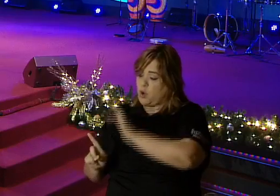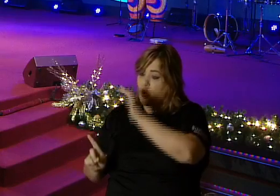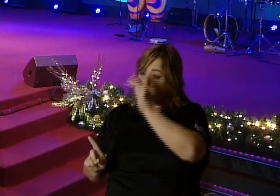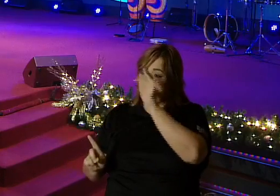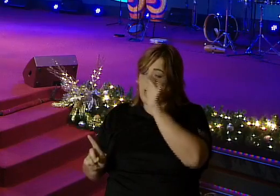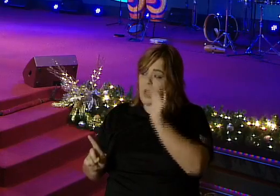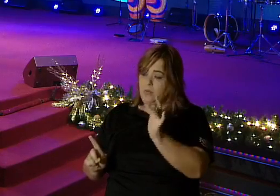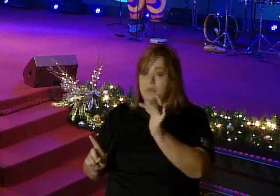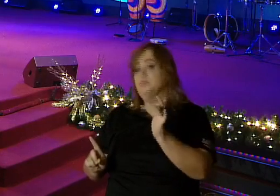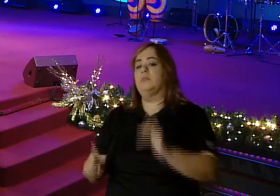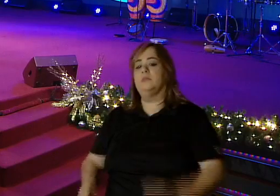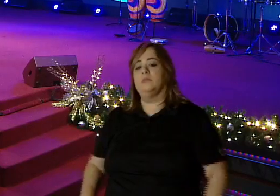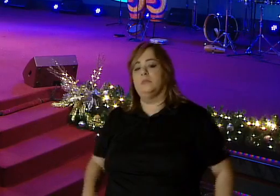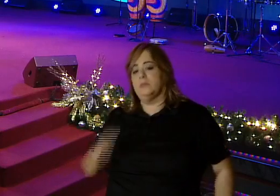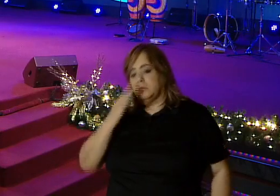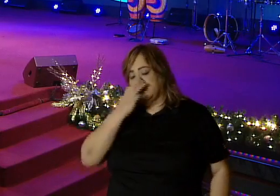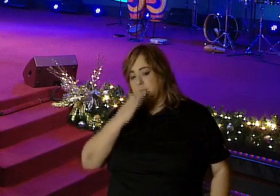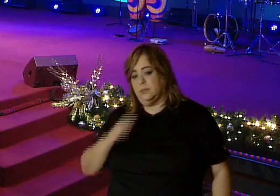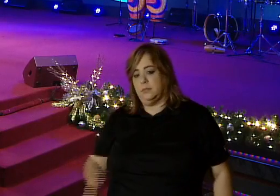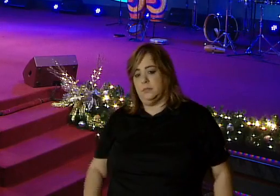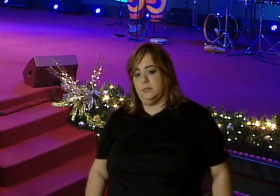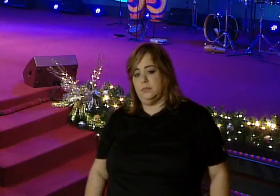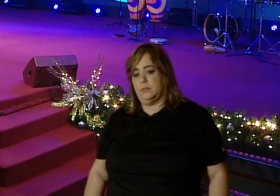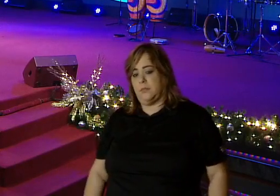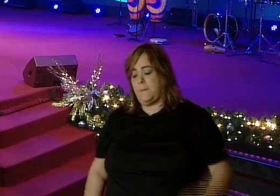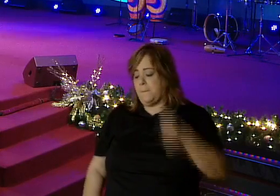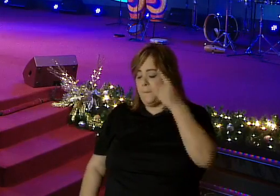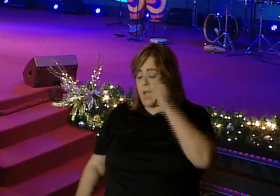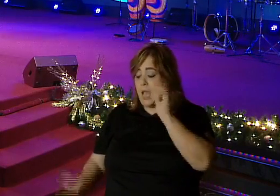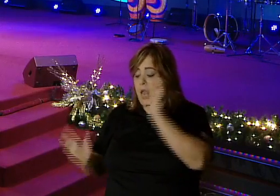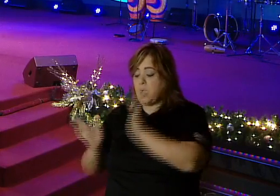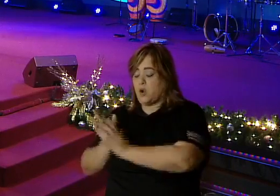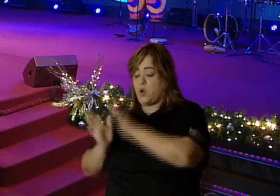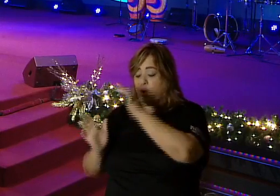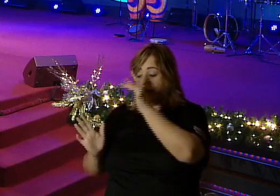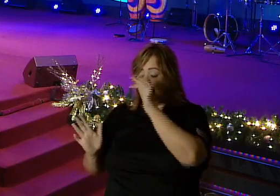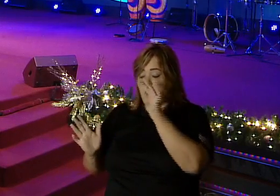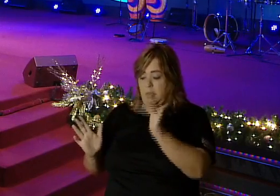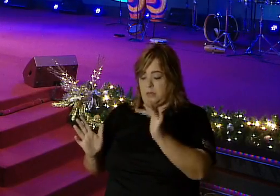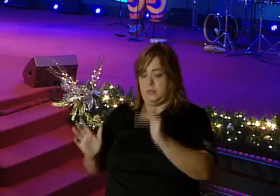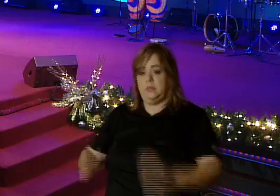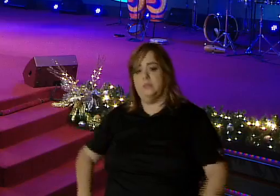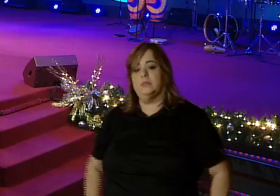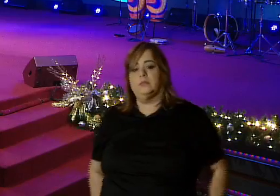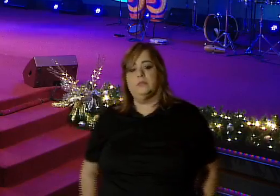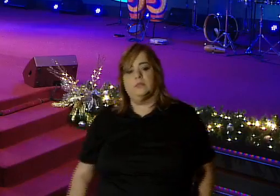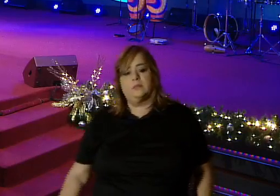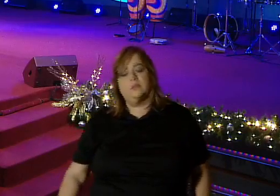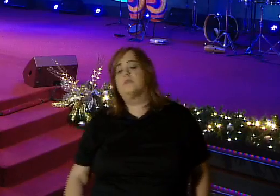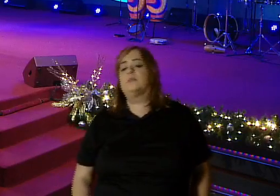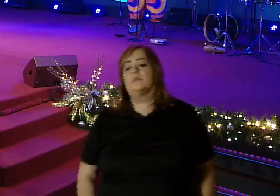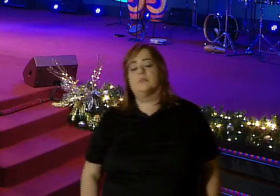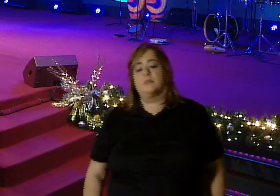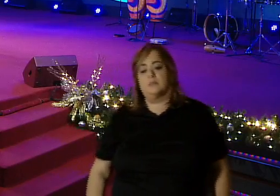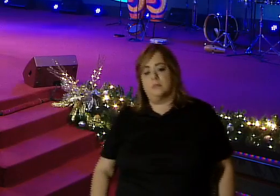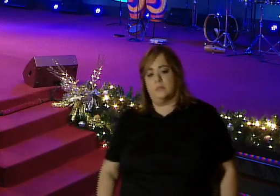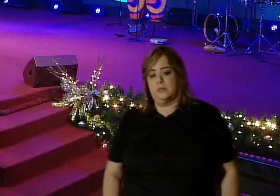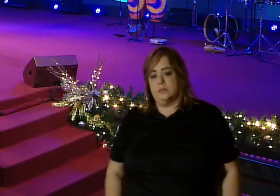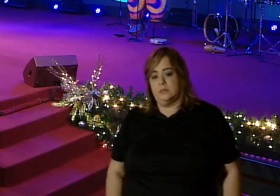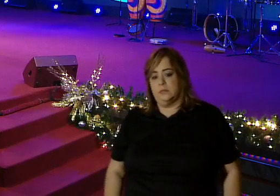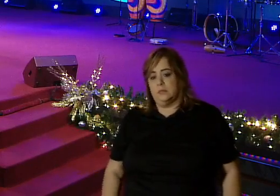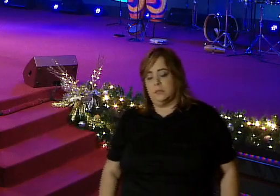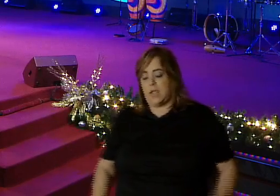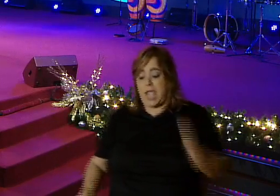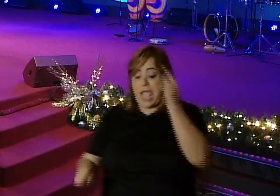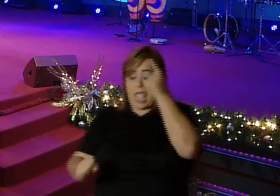ella, no en ella, por ella. Ojo, importante.